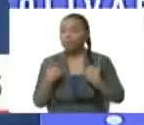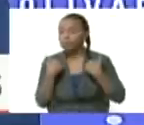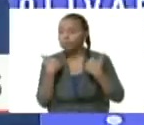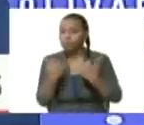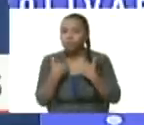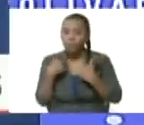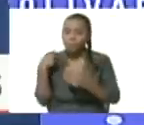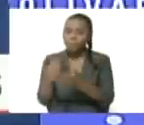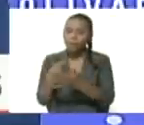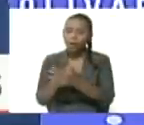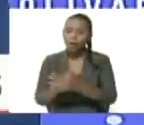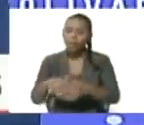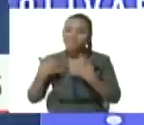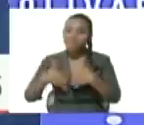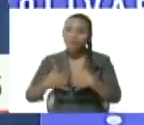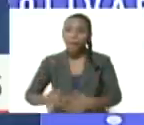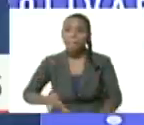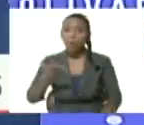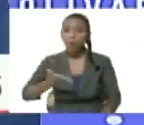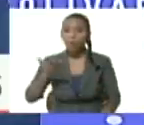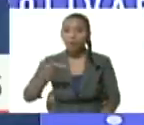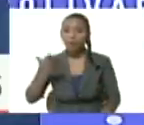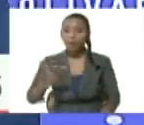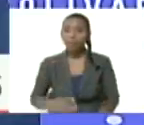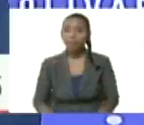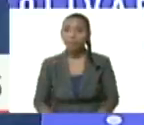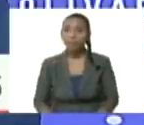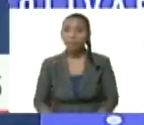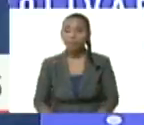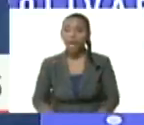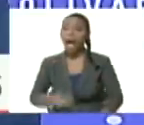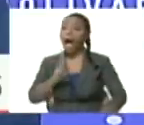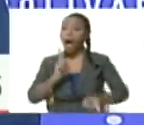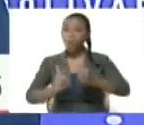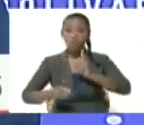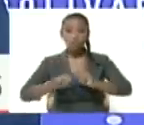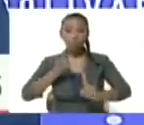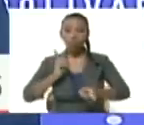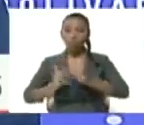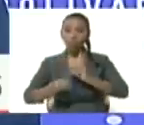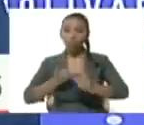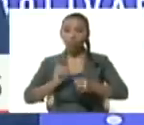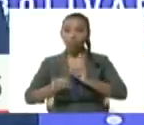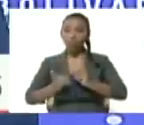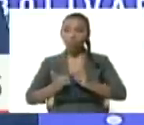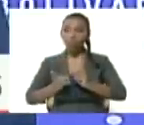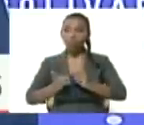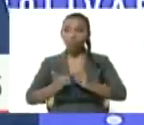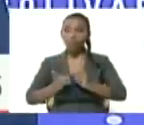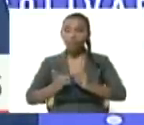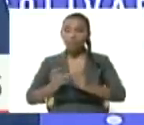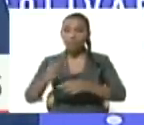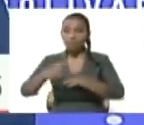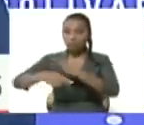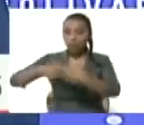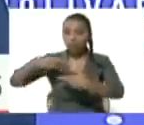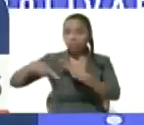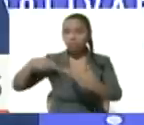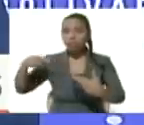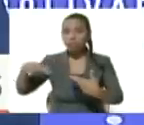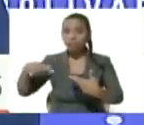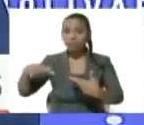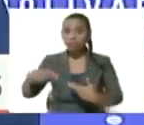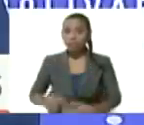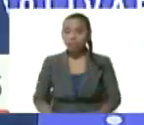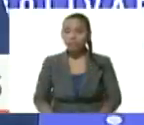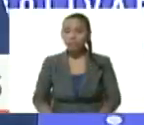en industrias importantes. Y algunos pseudo revolucionarios que se